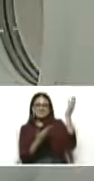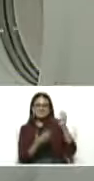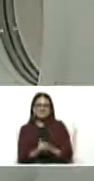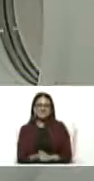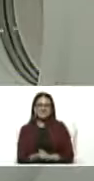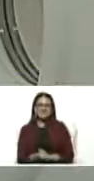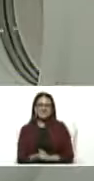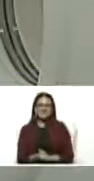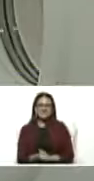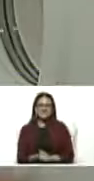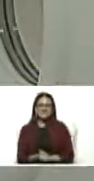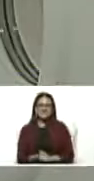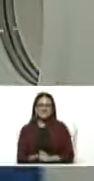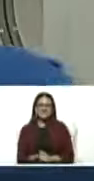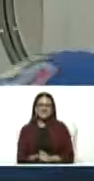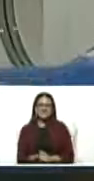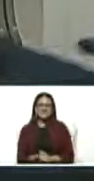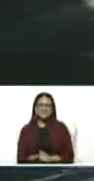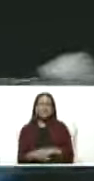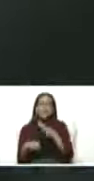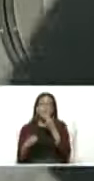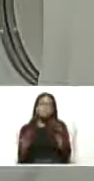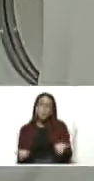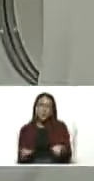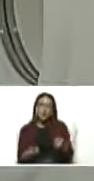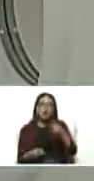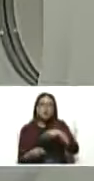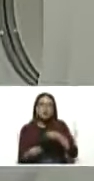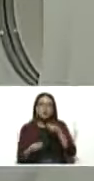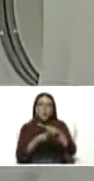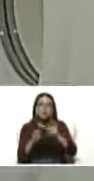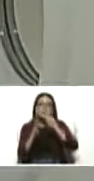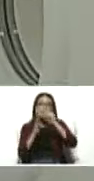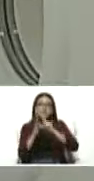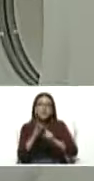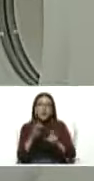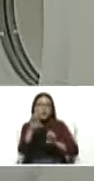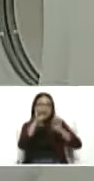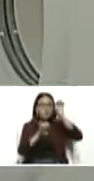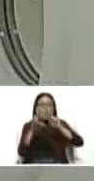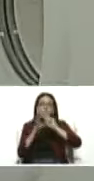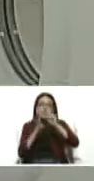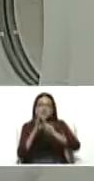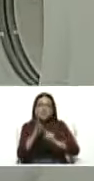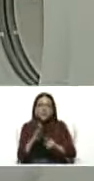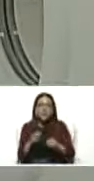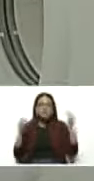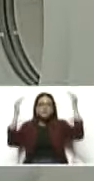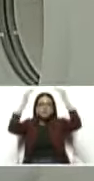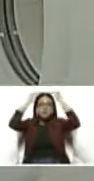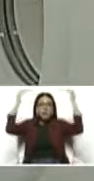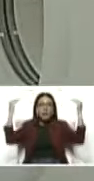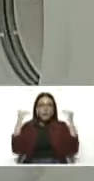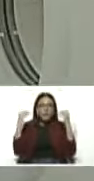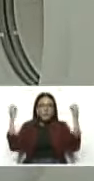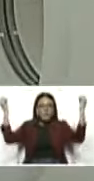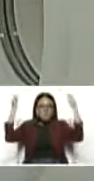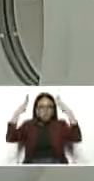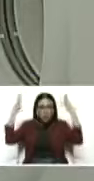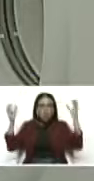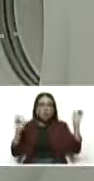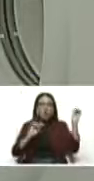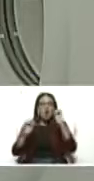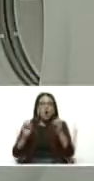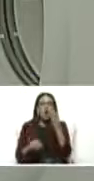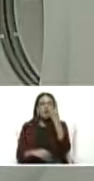Ajá. Bueno, tenemos todo tipo de estudios, todo lo que se puede hacer en tomografía, en 3D,